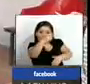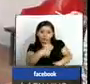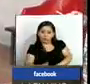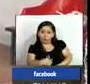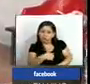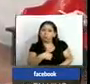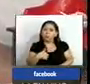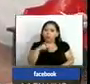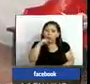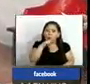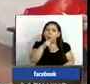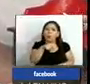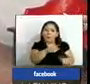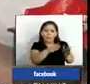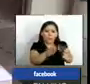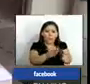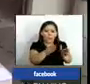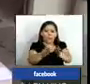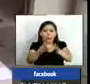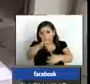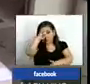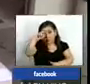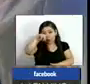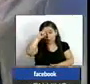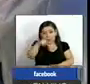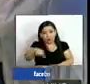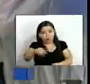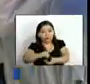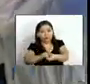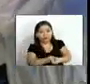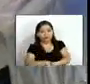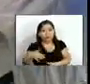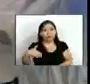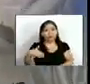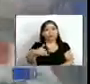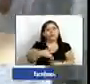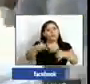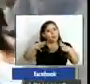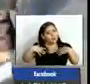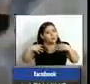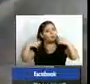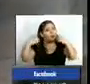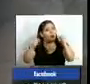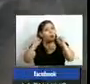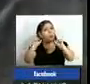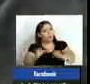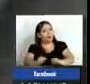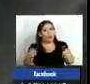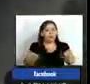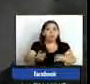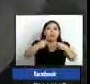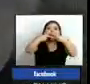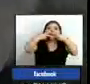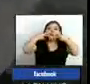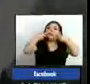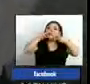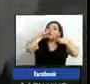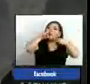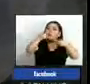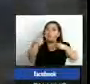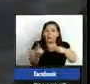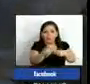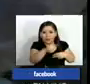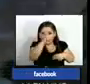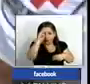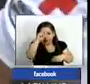seguirá laborando de manera restringida y en colaboración con el Ministerio de Salud para continuar realizando pruebas a todo el personal